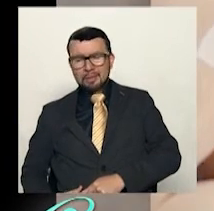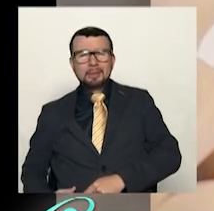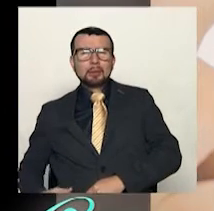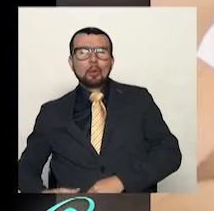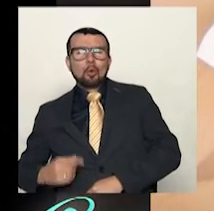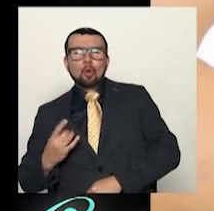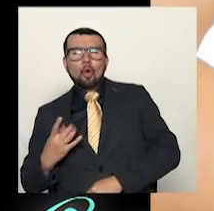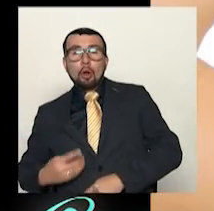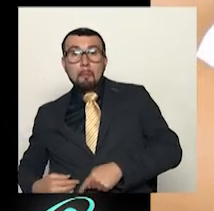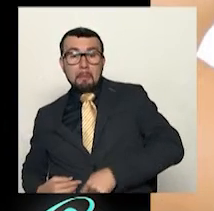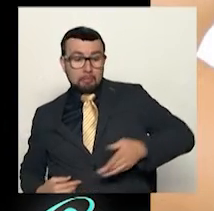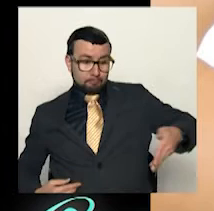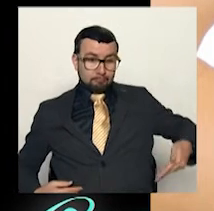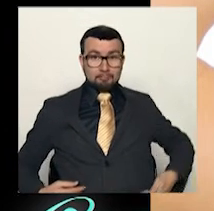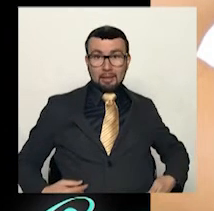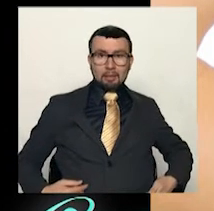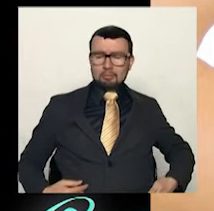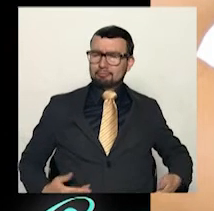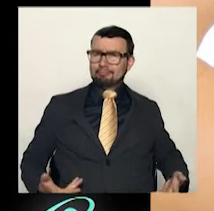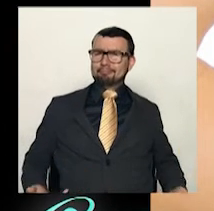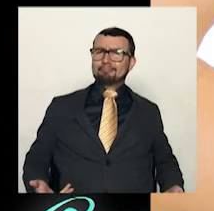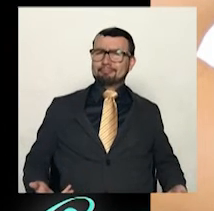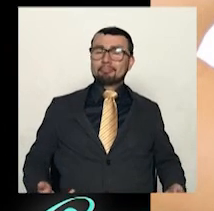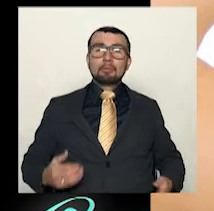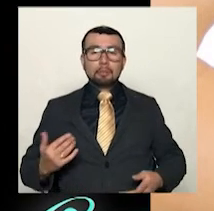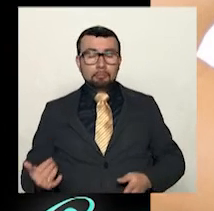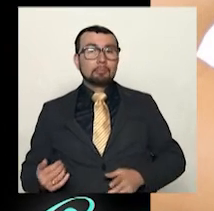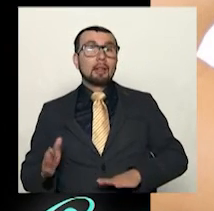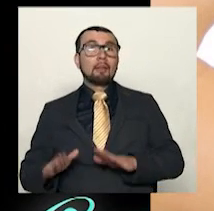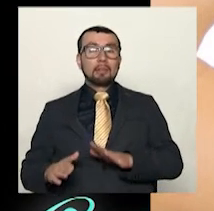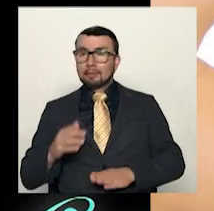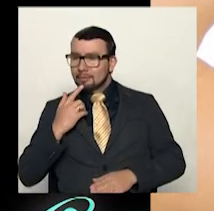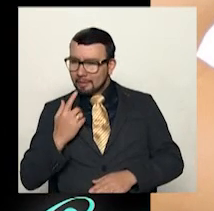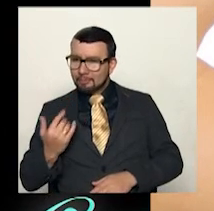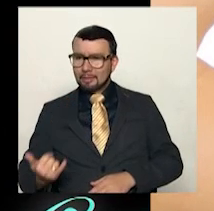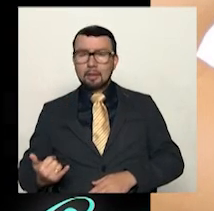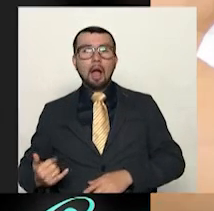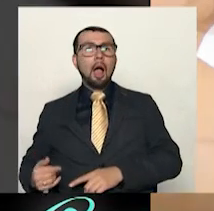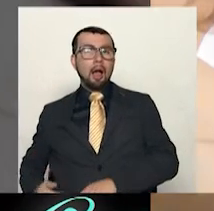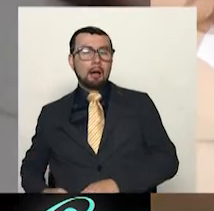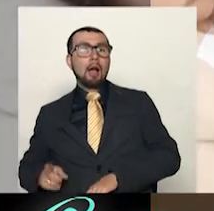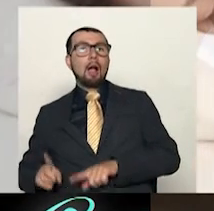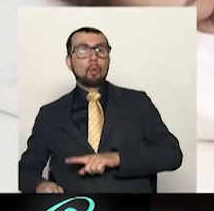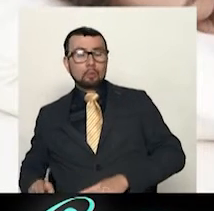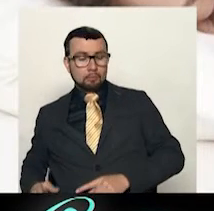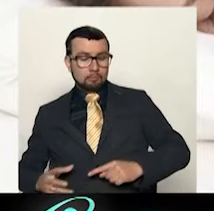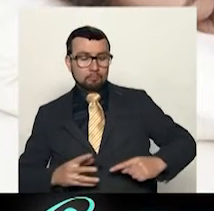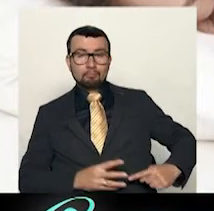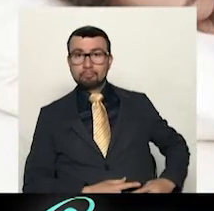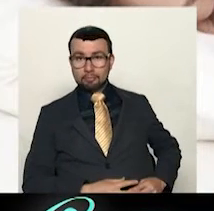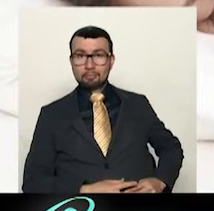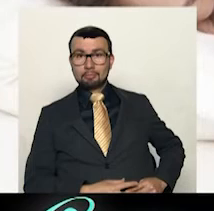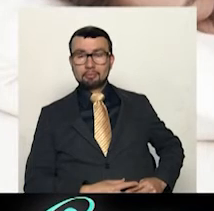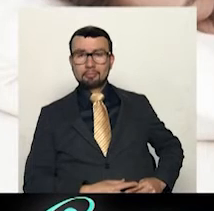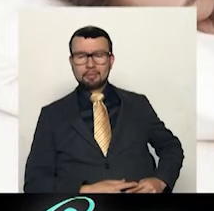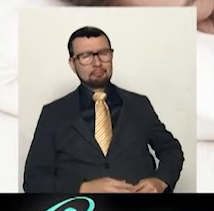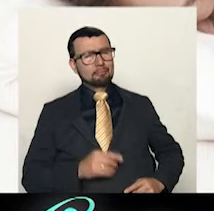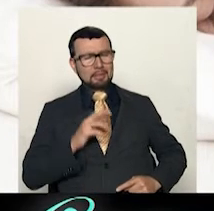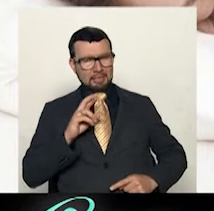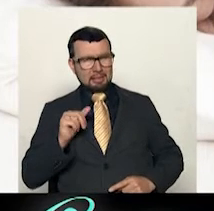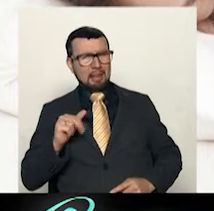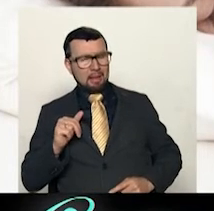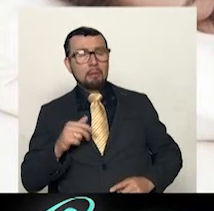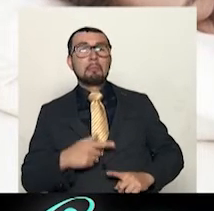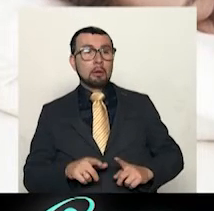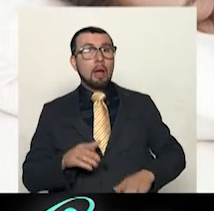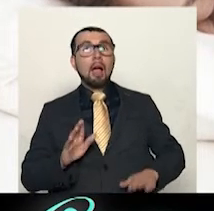lado contrario. Entonces en medicina hablamos de la apendicitis del lado izquierdo, que a veces es muy raro que se presente, pero a